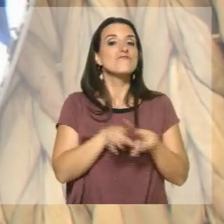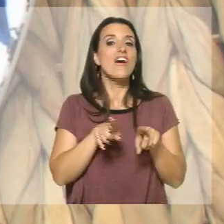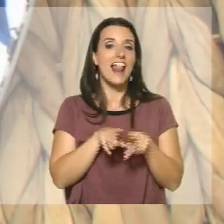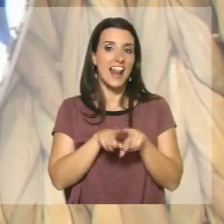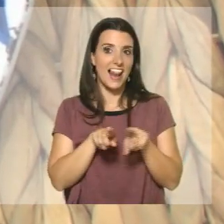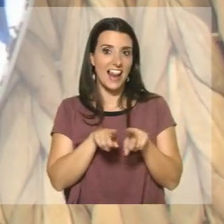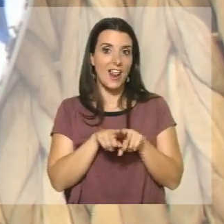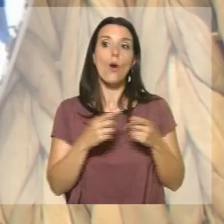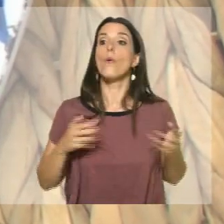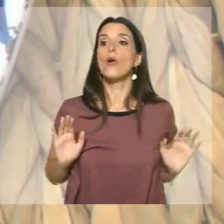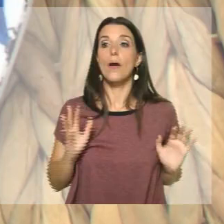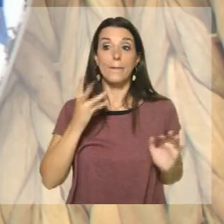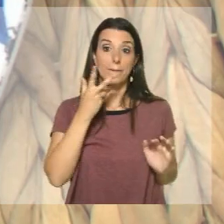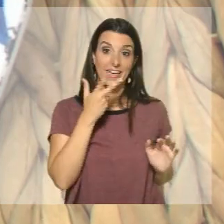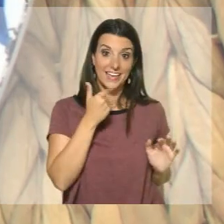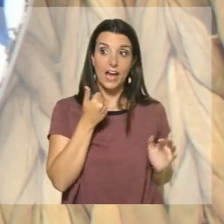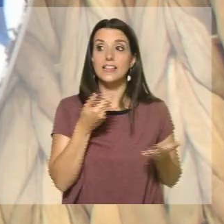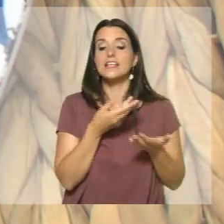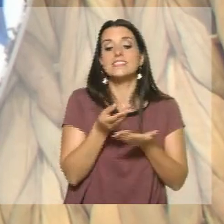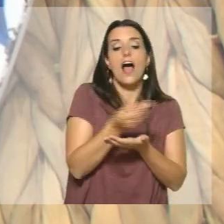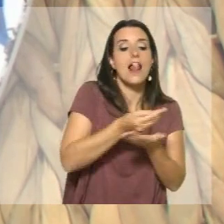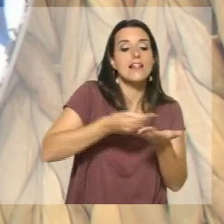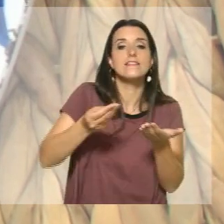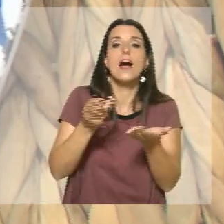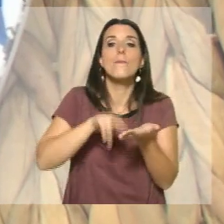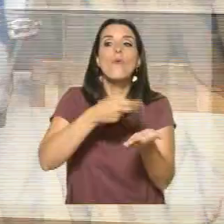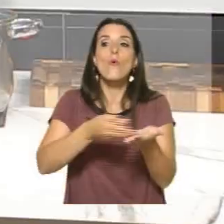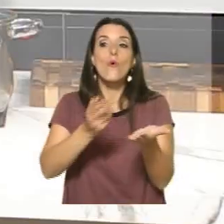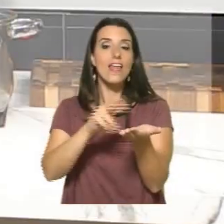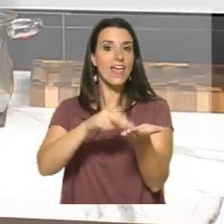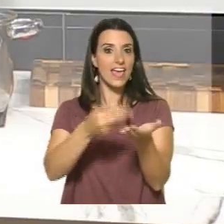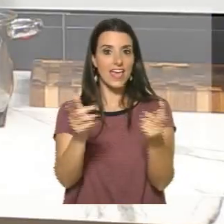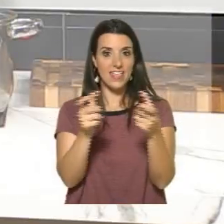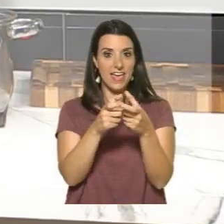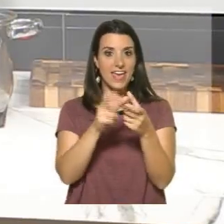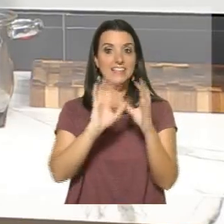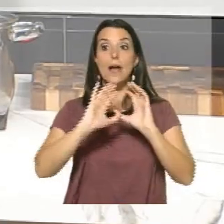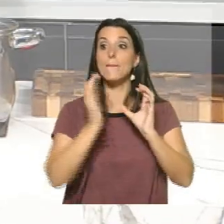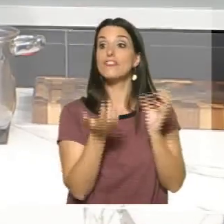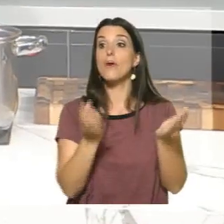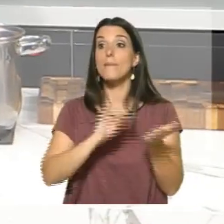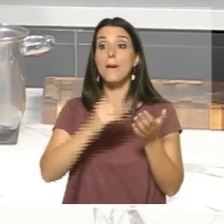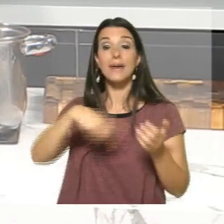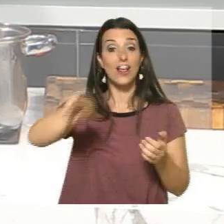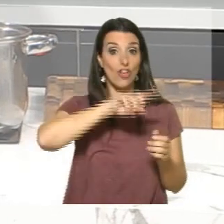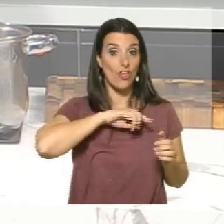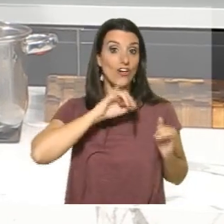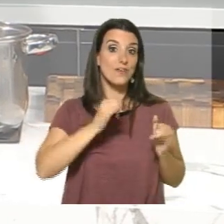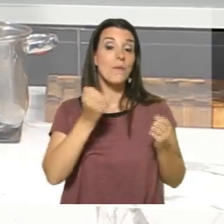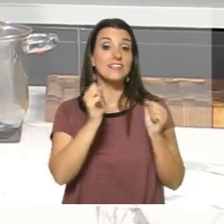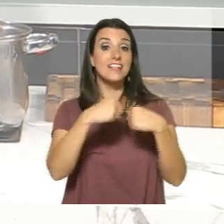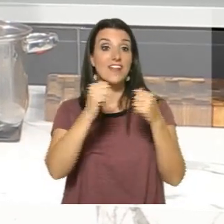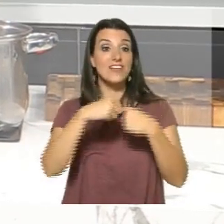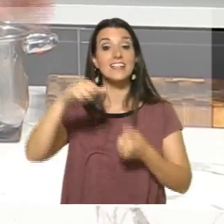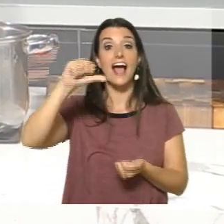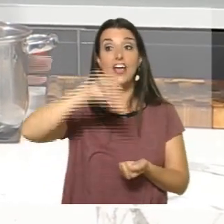sacar al otro. Bueno, me encanta con esa salsita y ese purecito. Me felicita por la cucaracha. Y además es para todos, ¿no? Porque en realidad la cerveza, el alcohol.